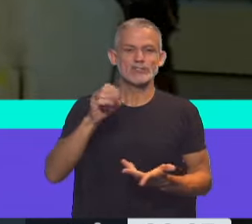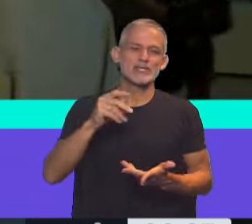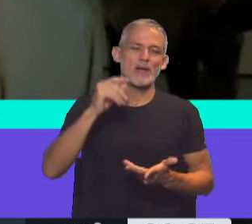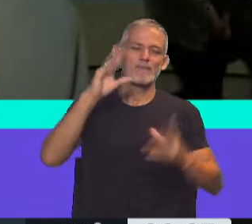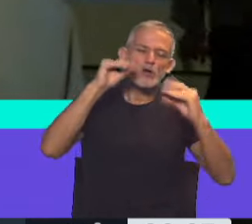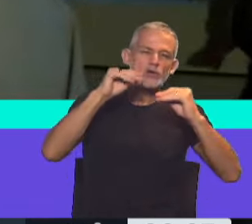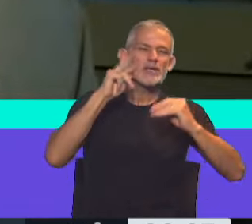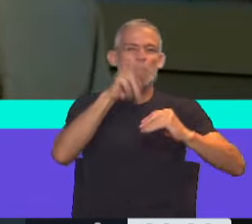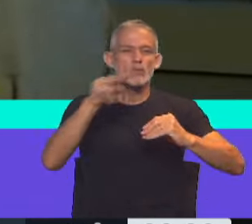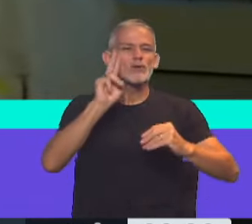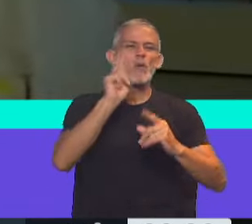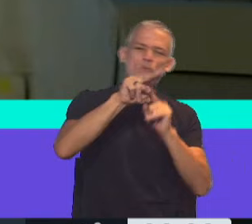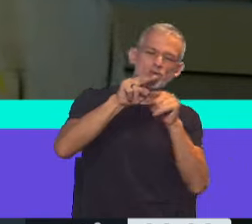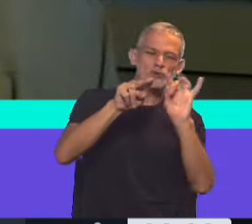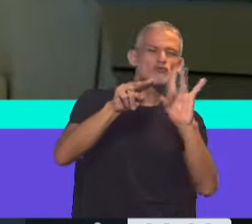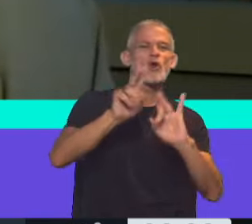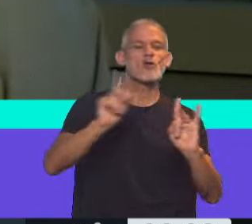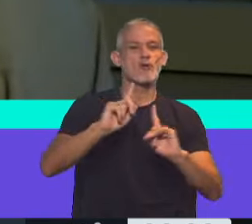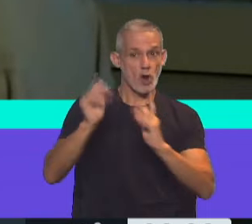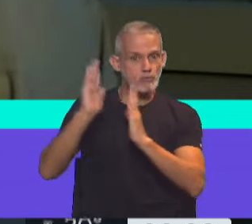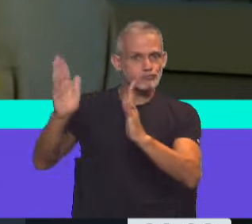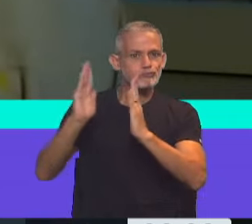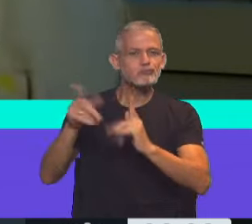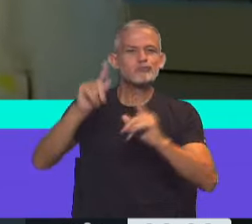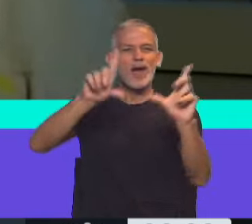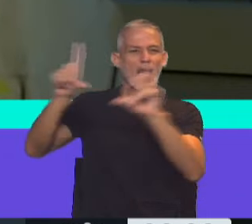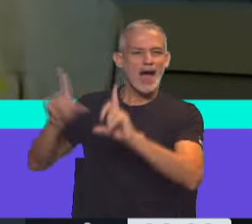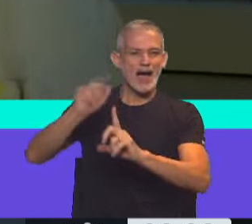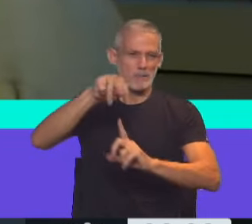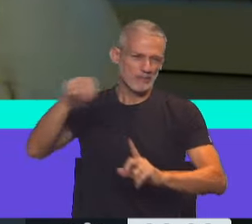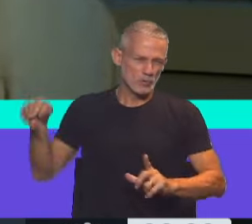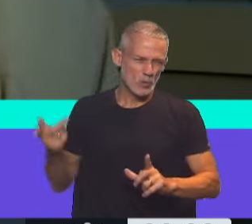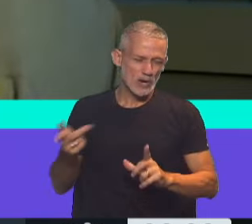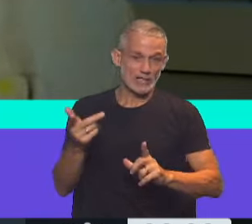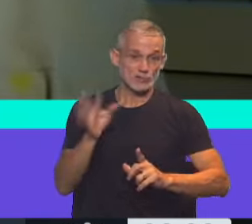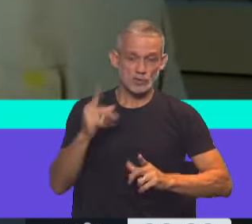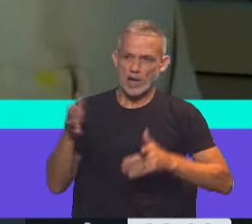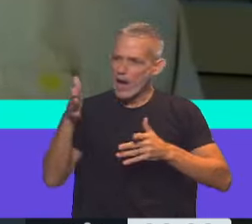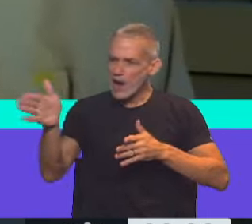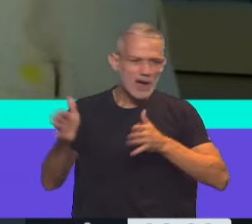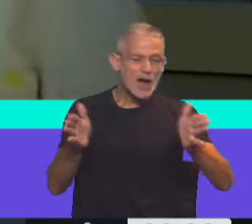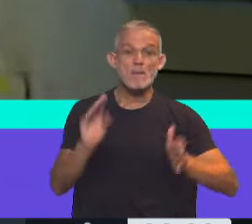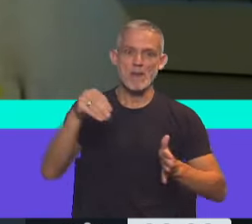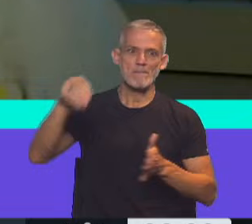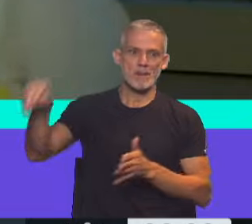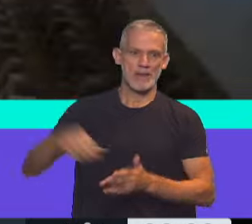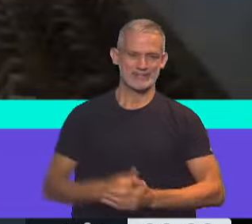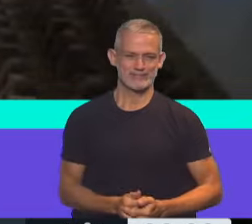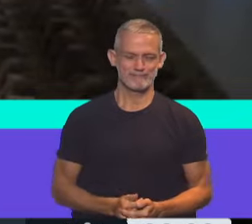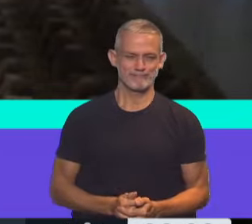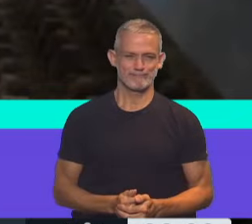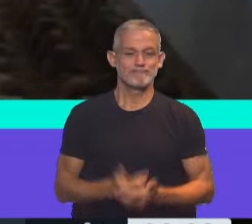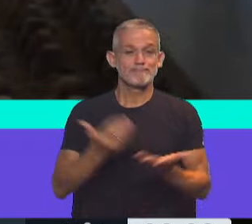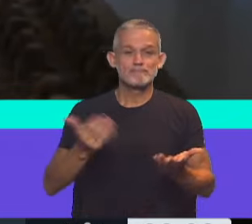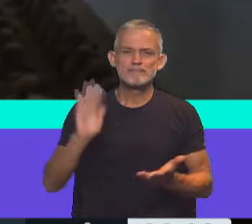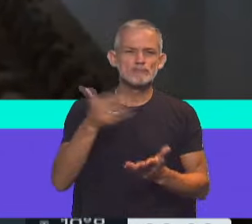Museos se han incorporado algunas galerías al circuito, lo que hace que los recorridos sean más intensos. Generalmente todos